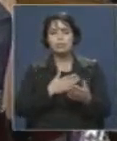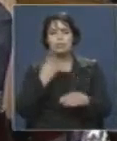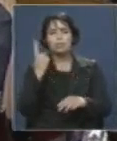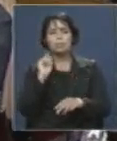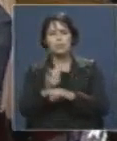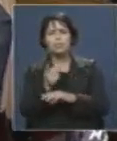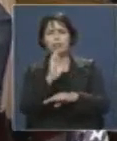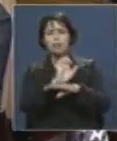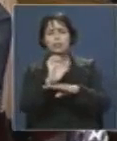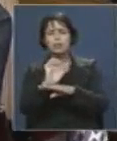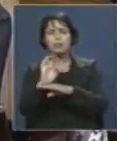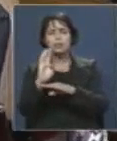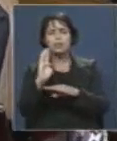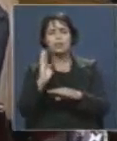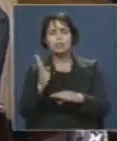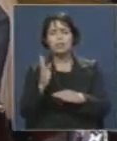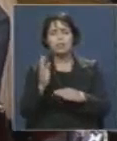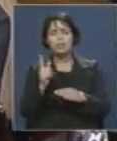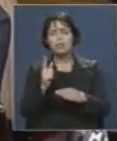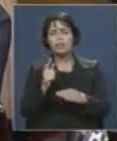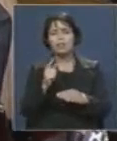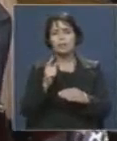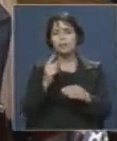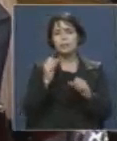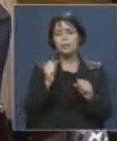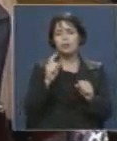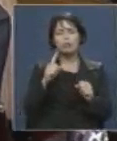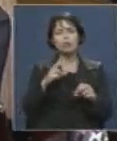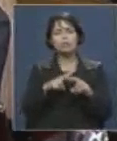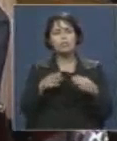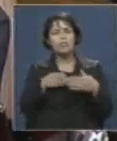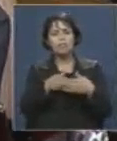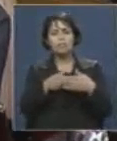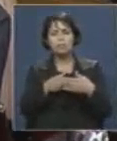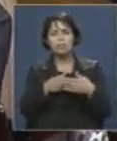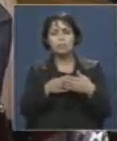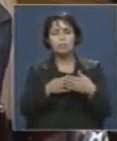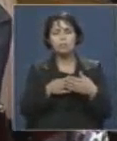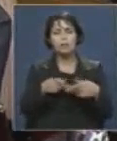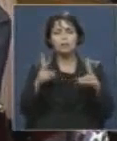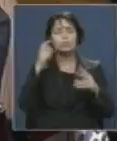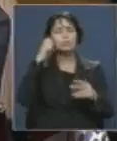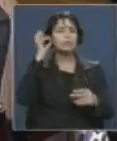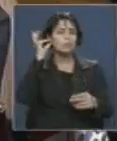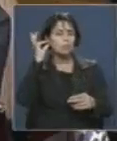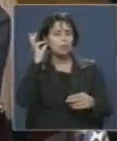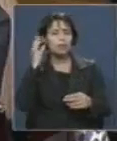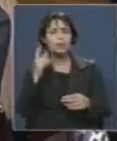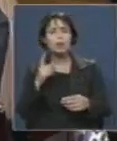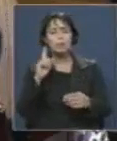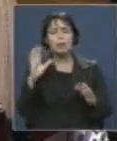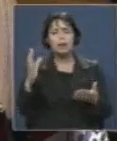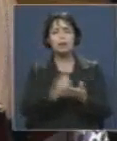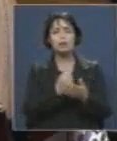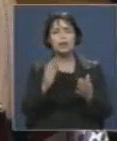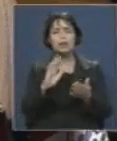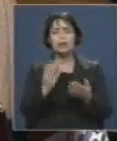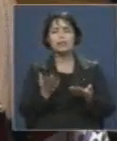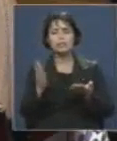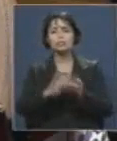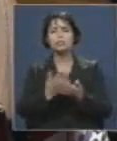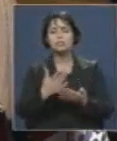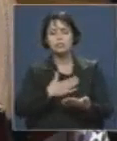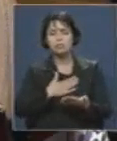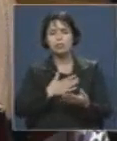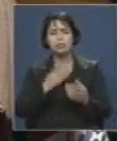se abstengan de poner trabas a las medidas adoptadas por la mujer para conseguir sus objetivos en materia de salud. Así, cuando